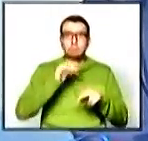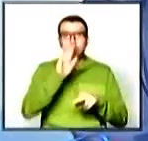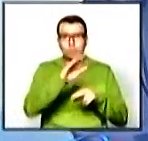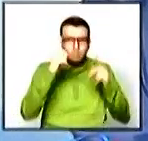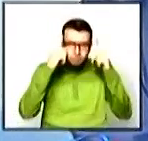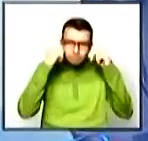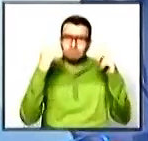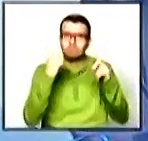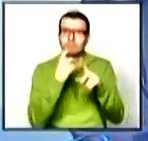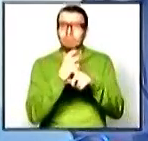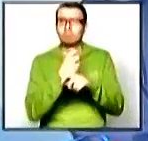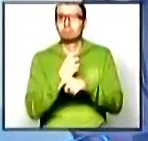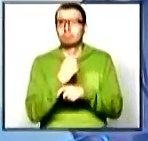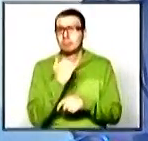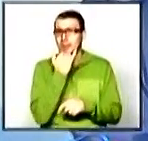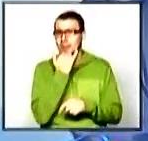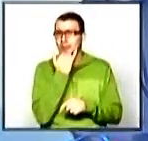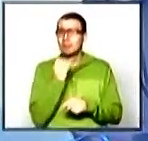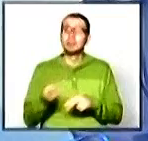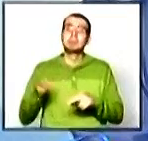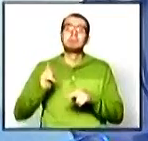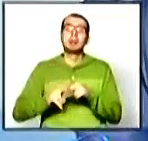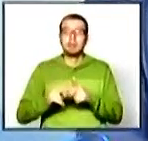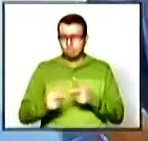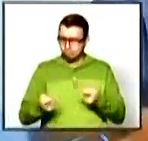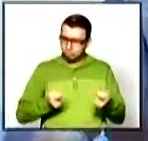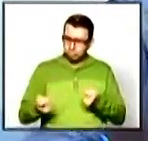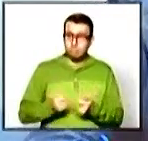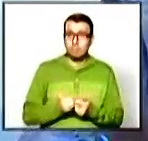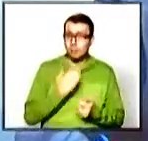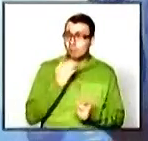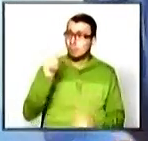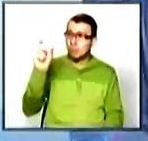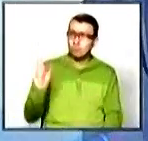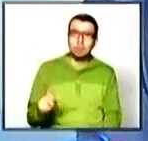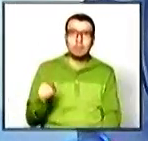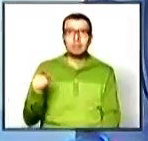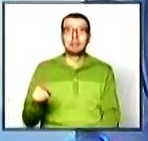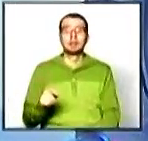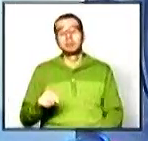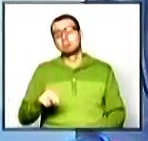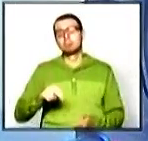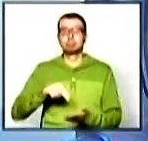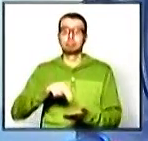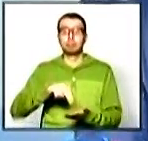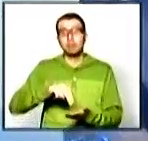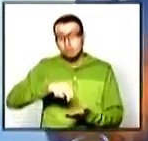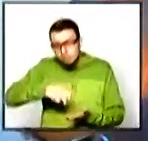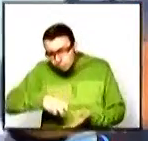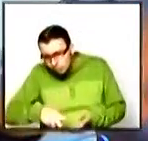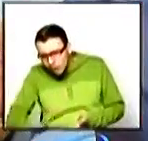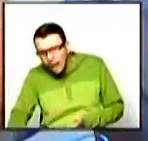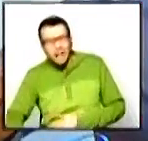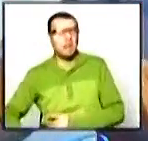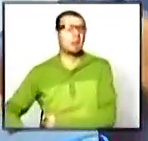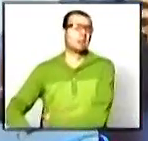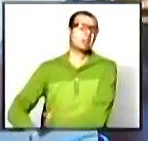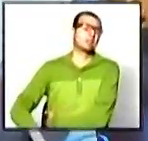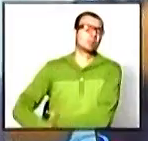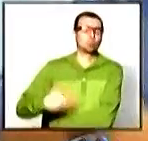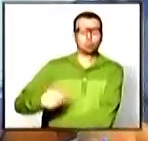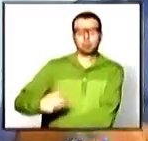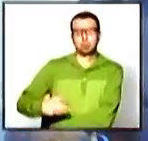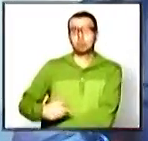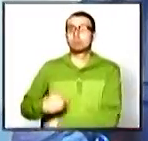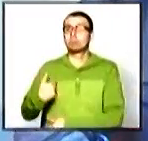reflexión, otra inquietud. La persona se agachó y le quedó un dolor en la espalda. Estaba bien, estaba sana, simplemente se